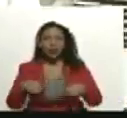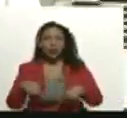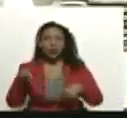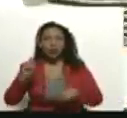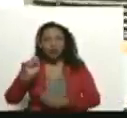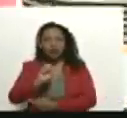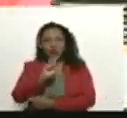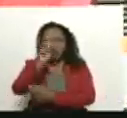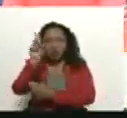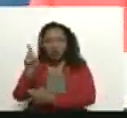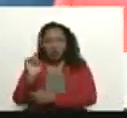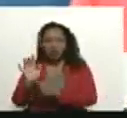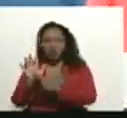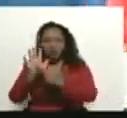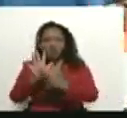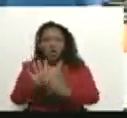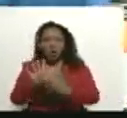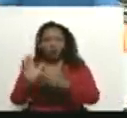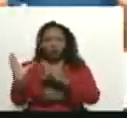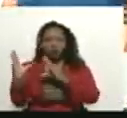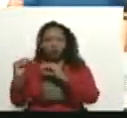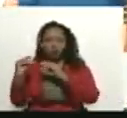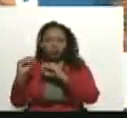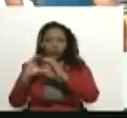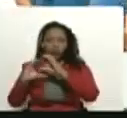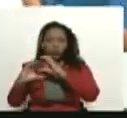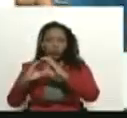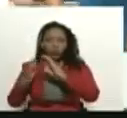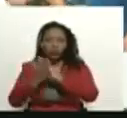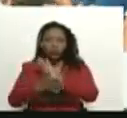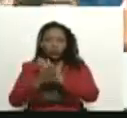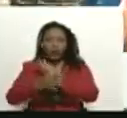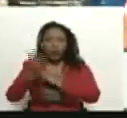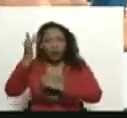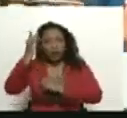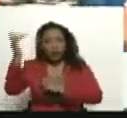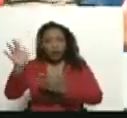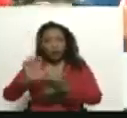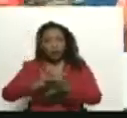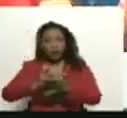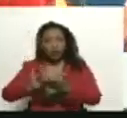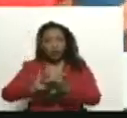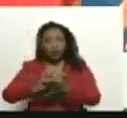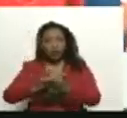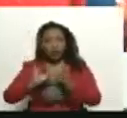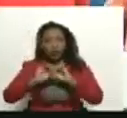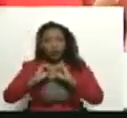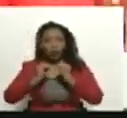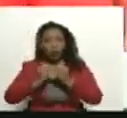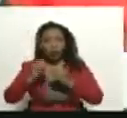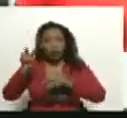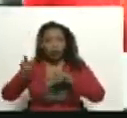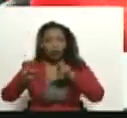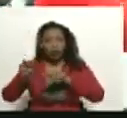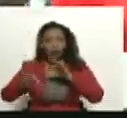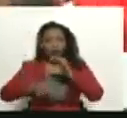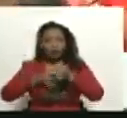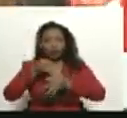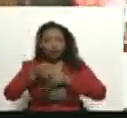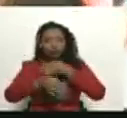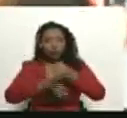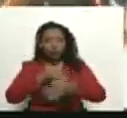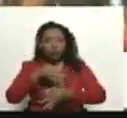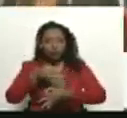interrogantes que plantea este conversatorio sobre la inteligencia artificial. Organizadores y ponentes explicaron